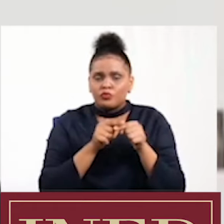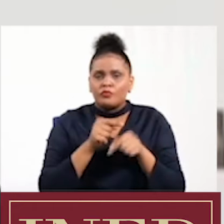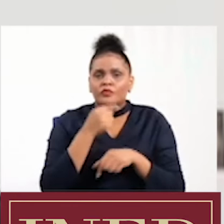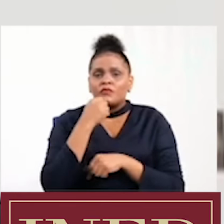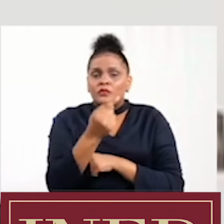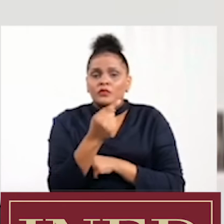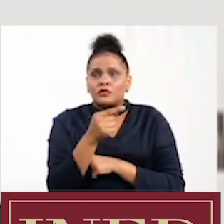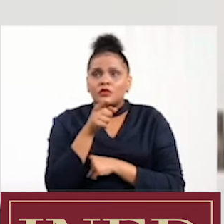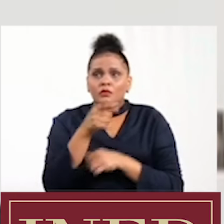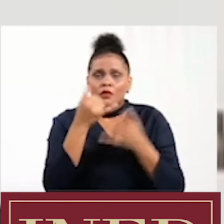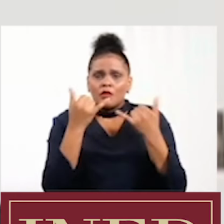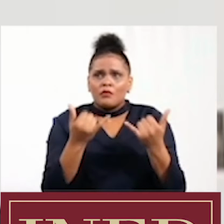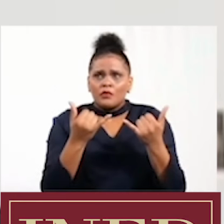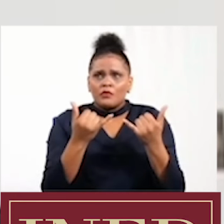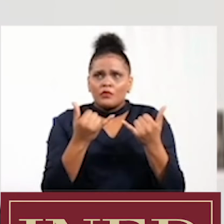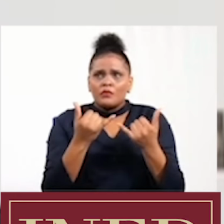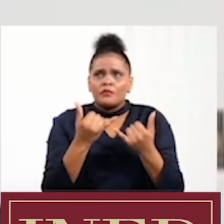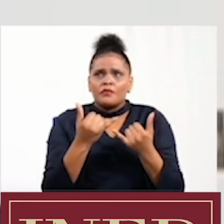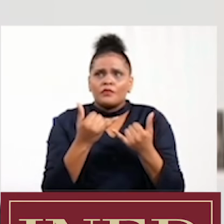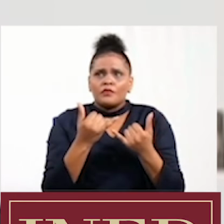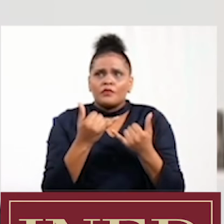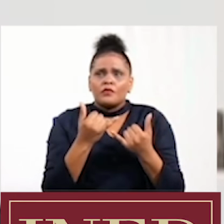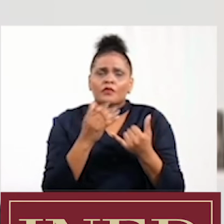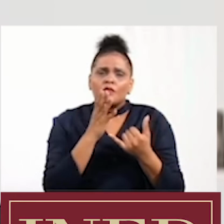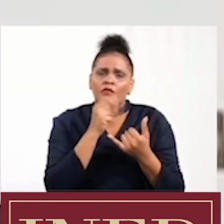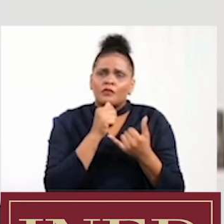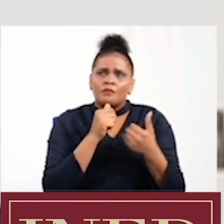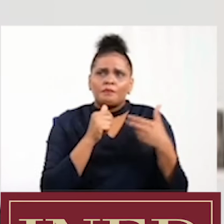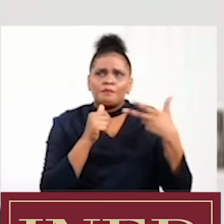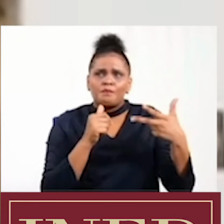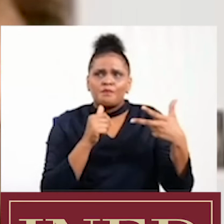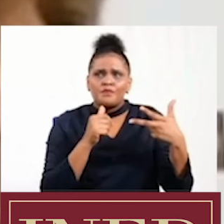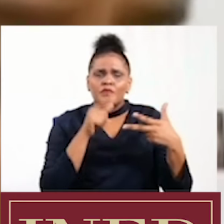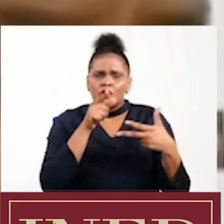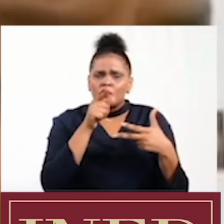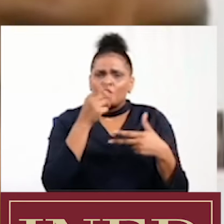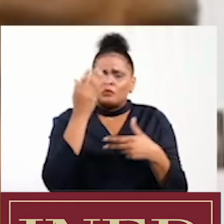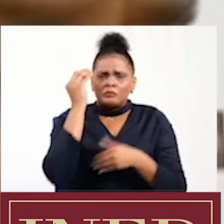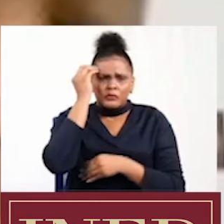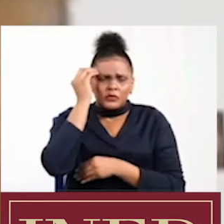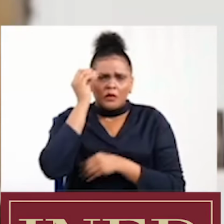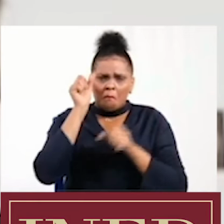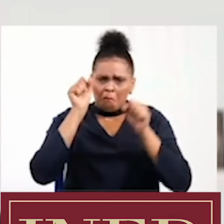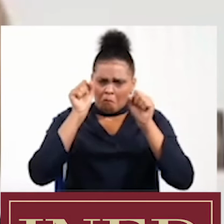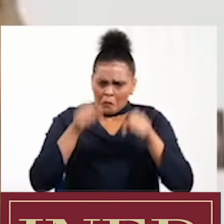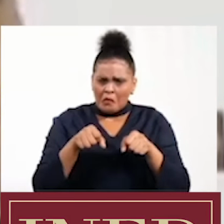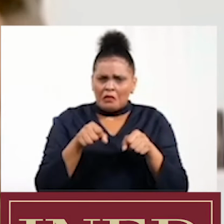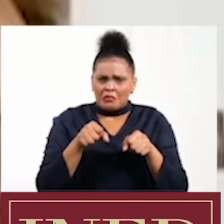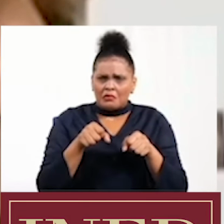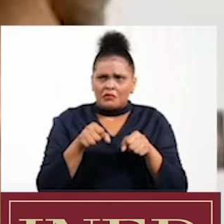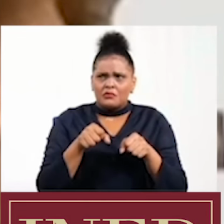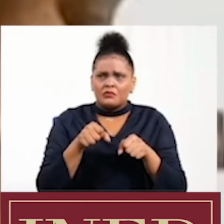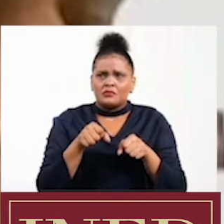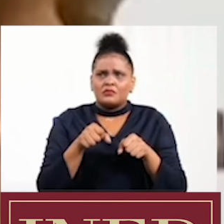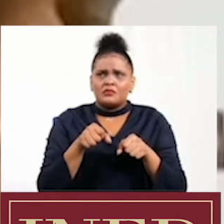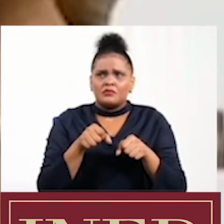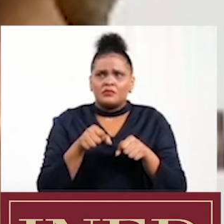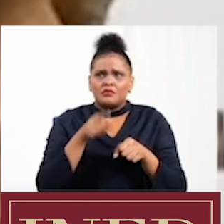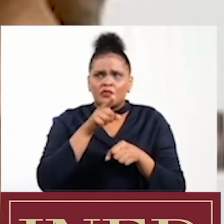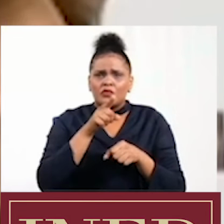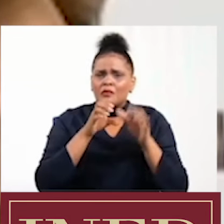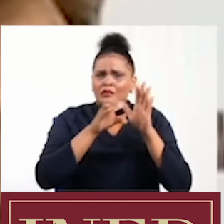que estamos viendo actualmente el mundo entero causada por el cubit considera usted de que puede afectar aún más o ser